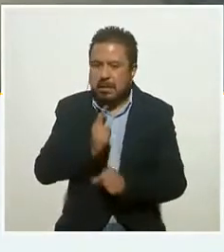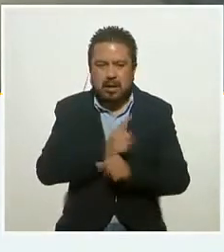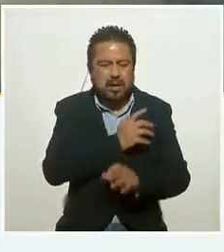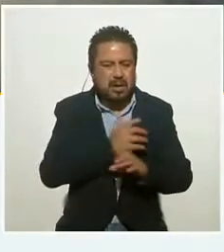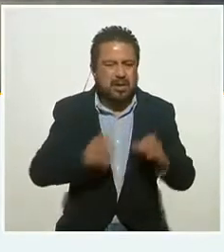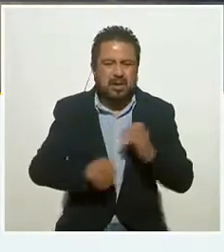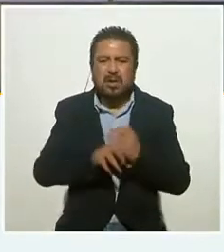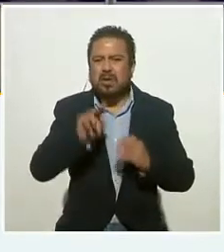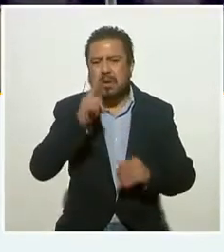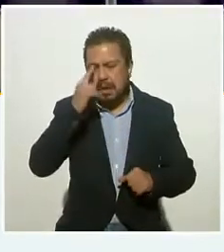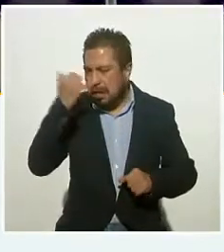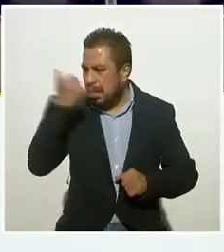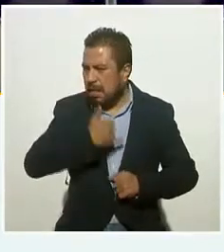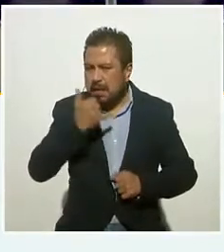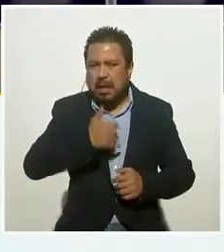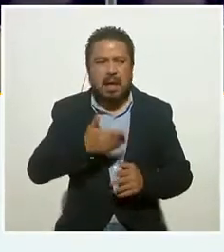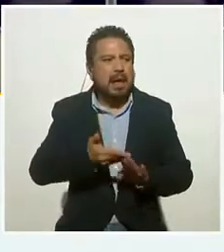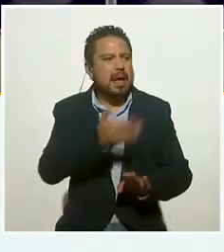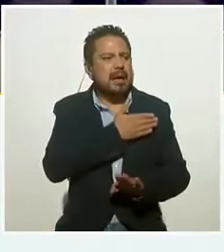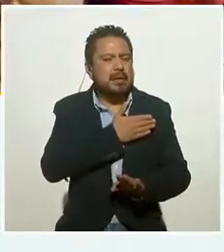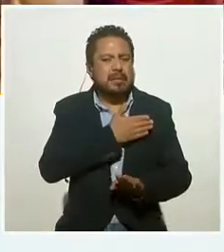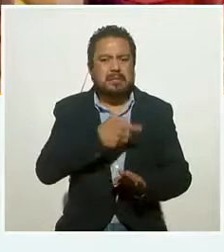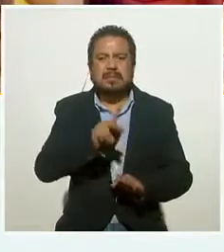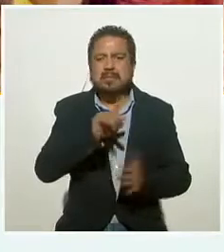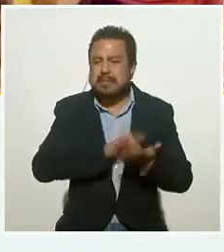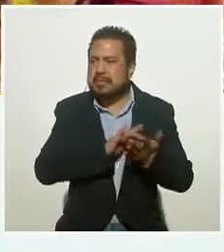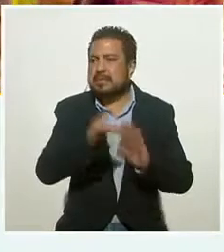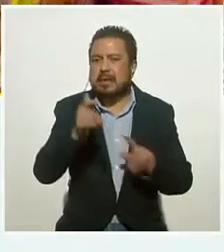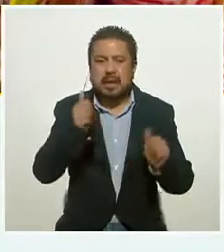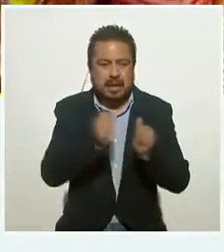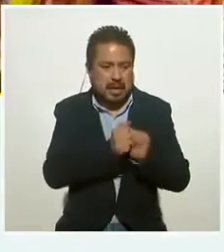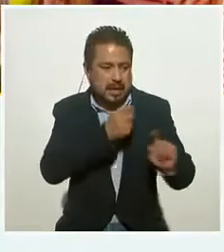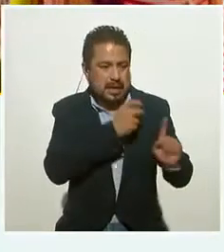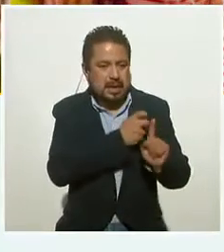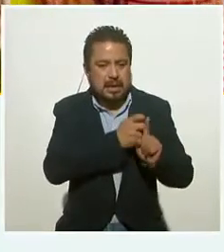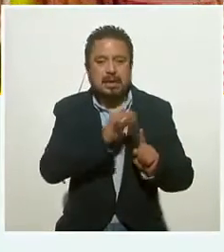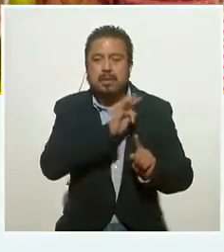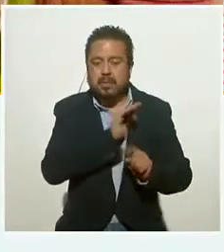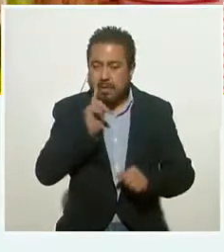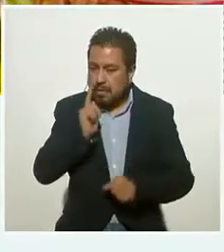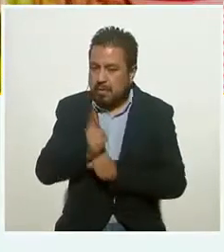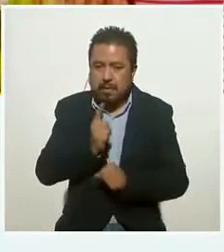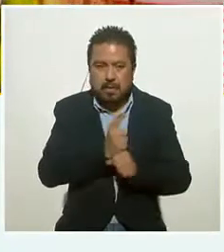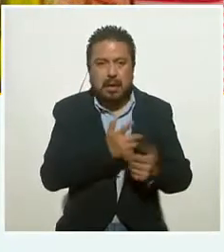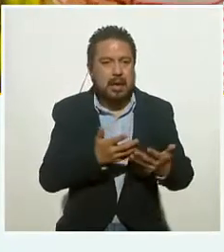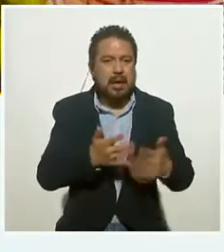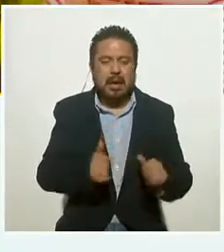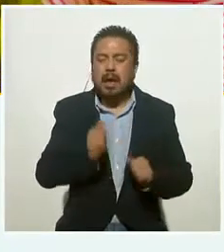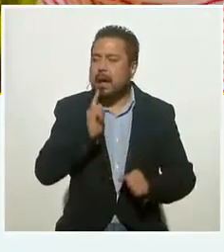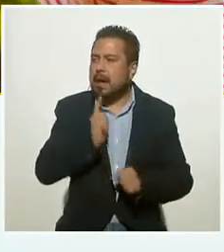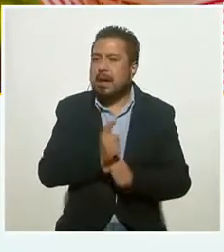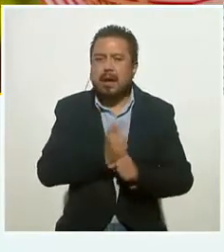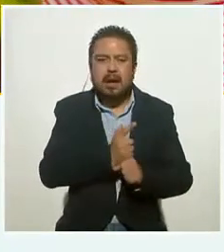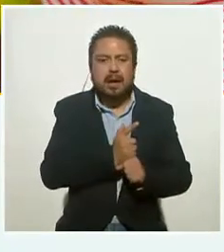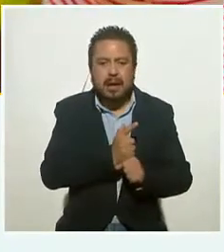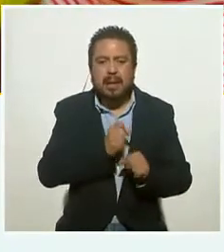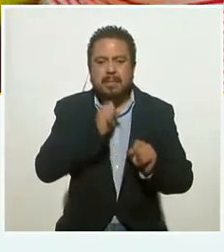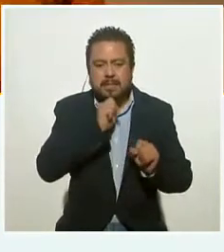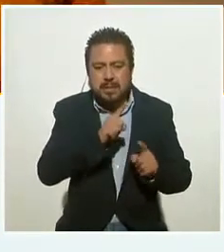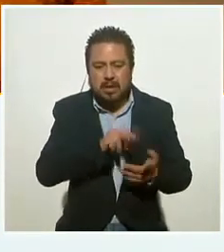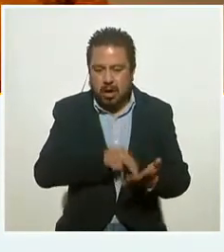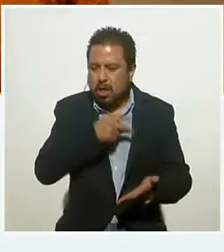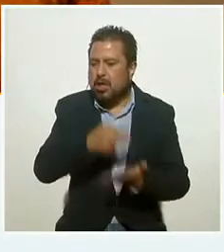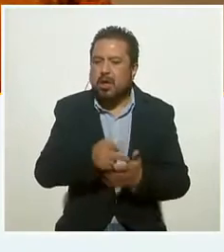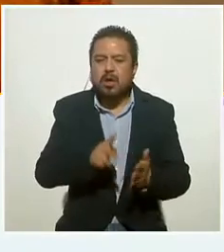cosas que no te habías dado cuenta antes, pero gracias a eso, a poder ver, pues ya no te tropiezas con la misma piedra,